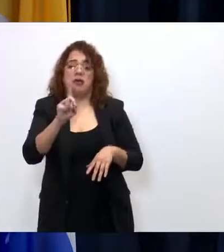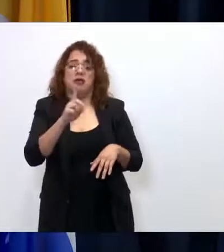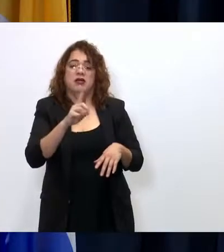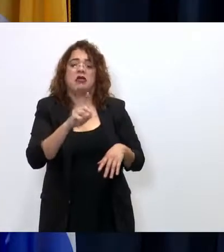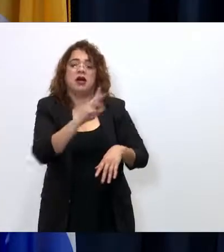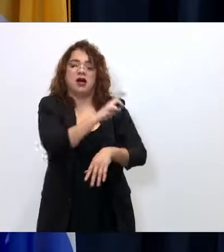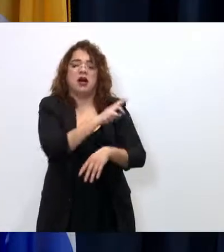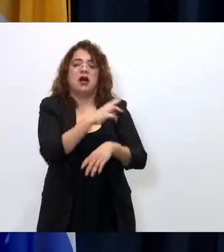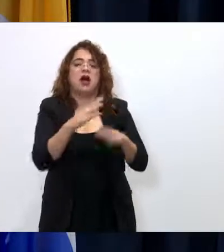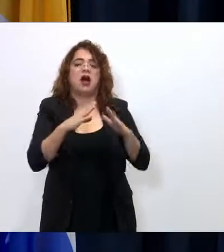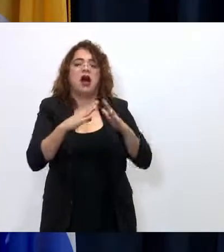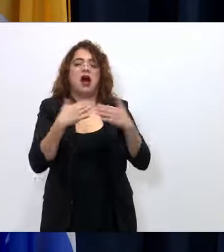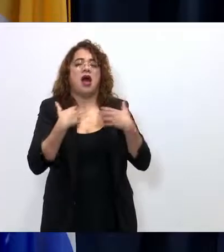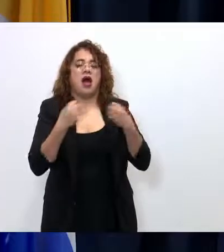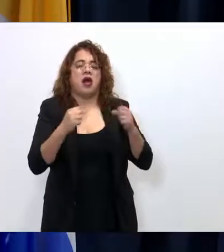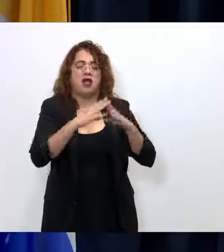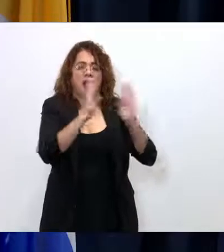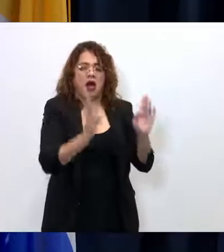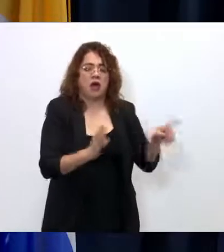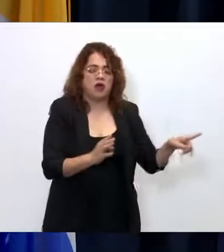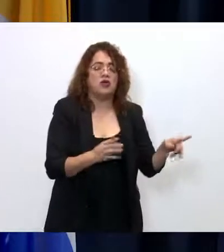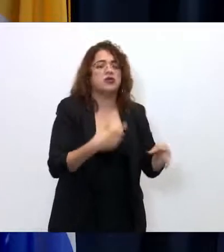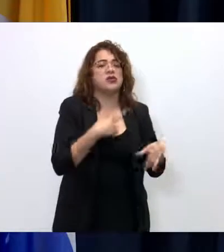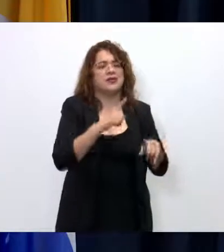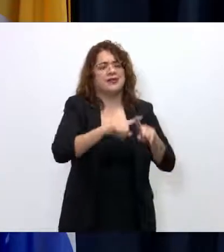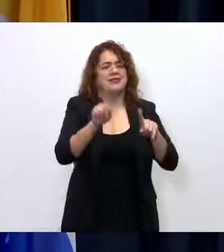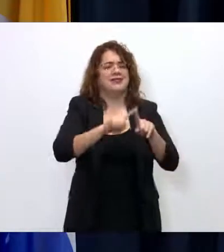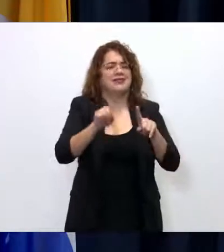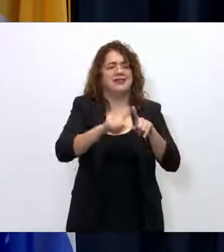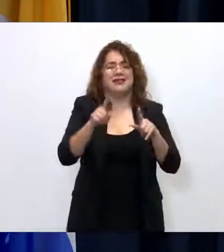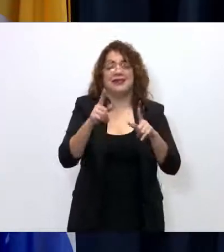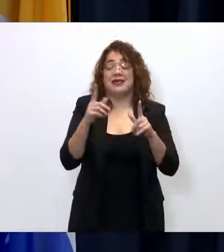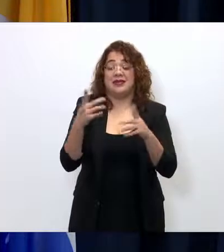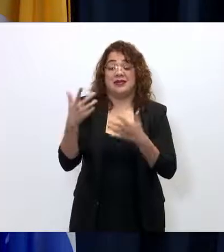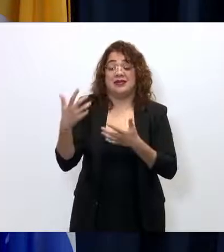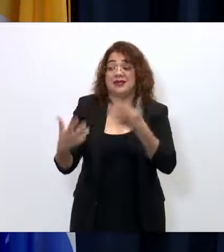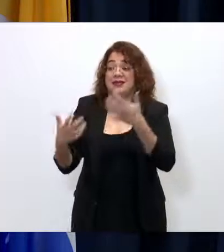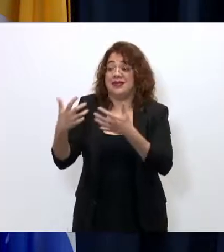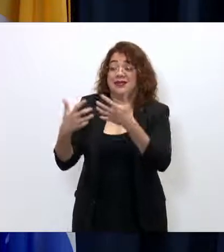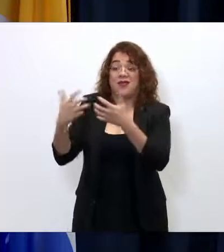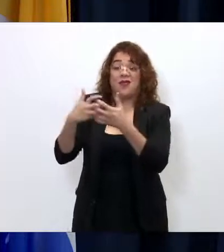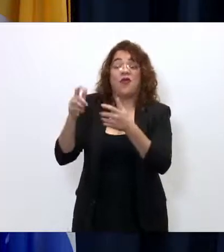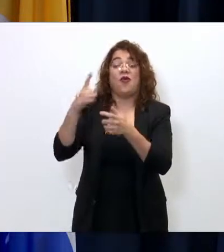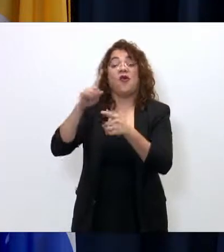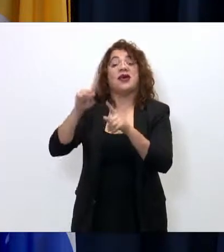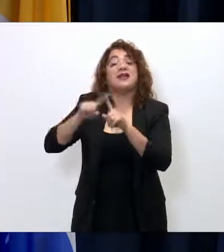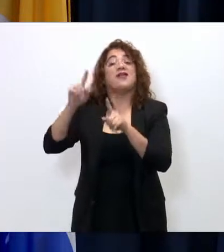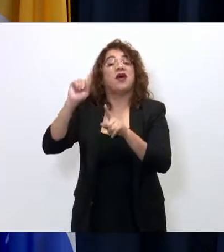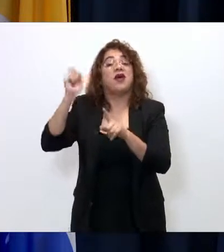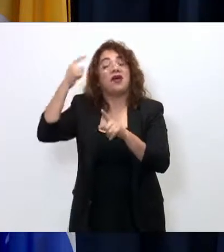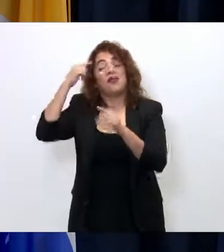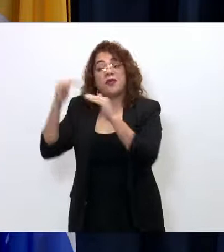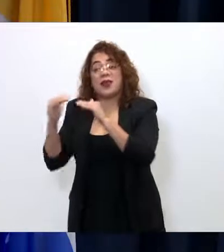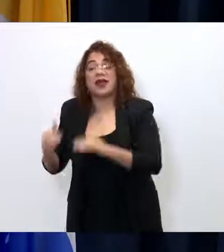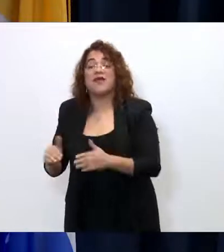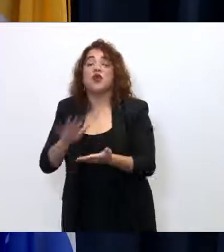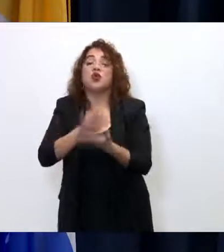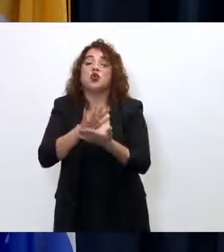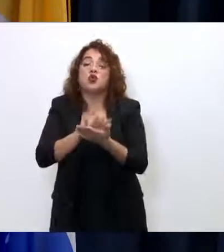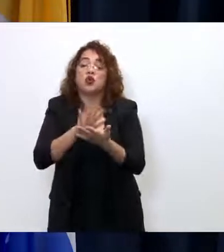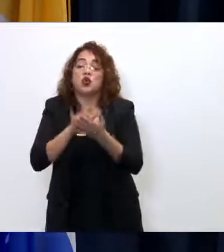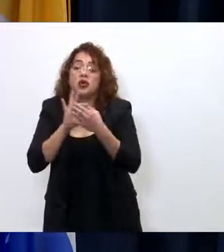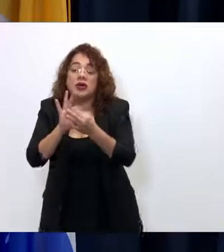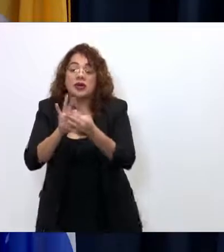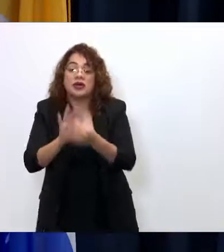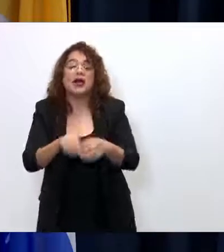superamos nuevos desafíos con la ayuda de todos los niveles de nuestro gobierno, escuelas, colaboraciones existentes,